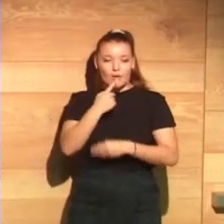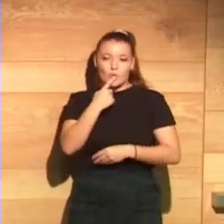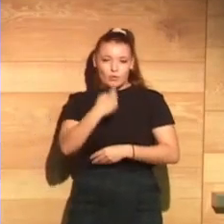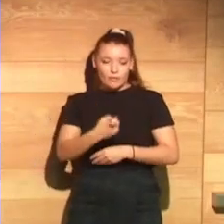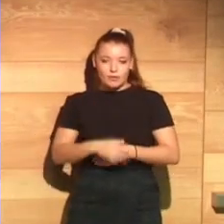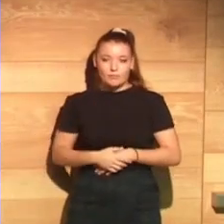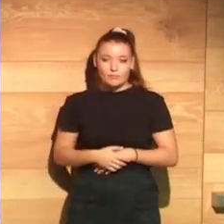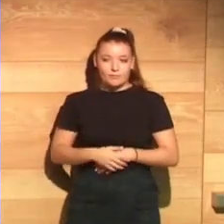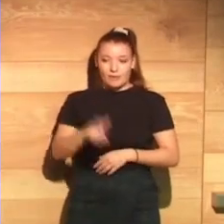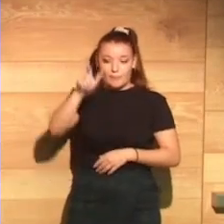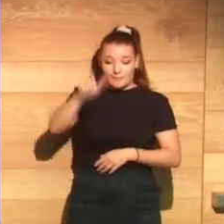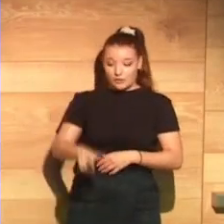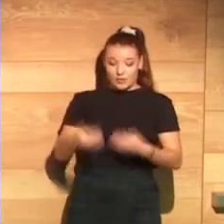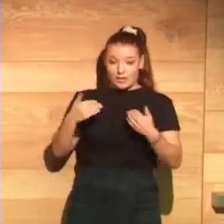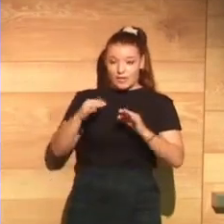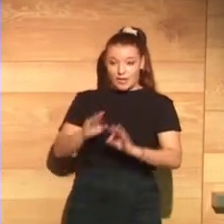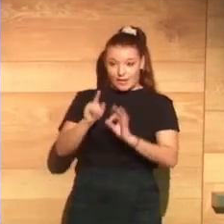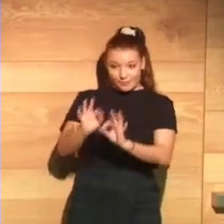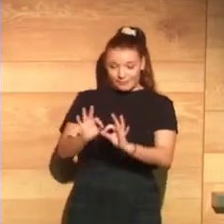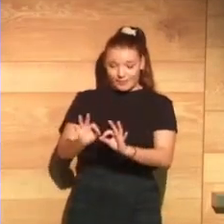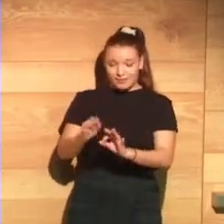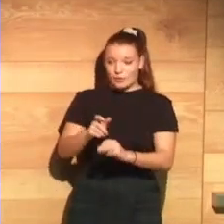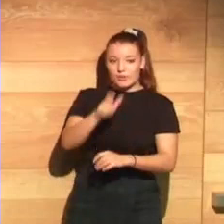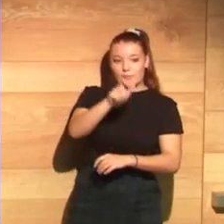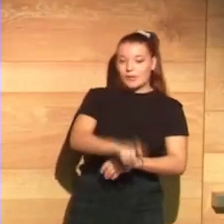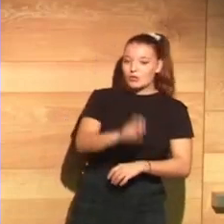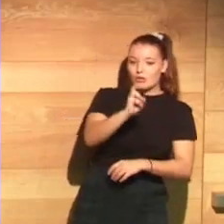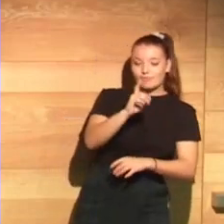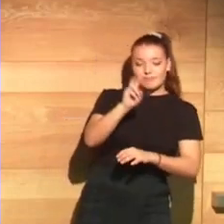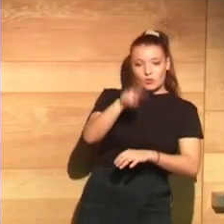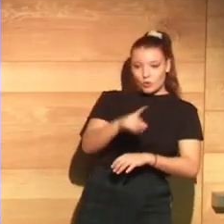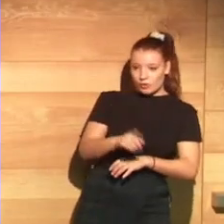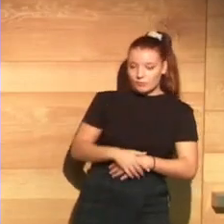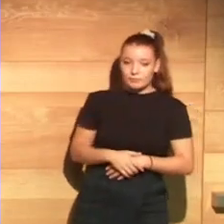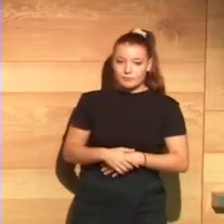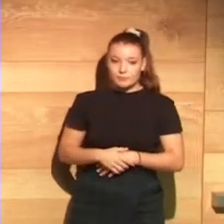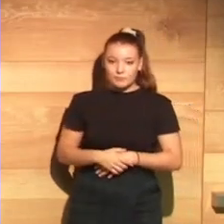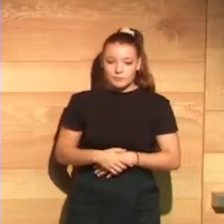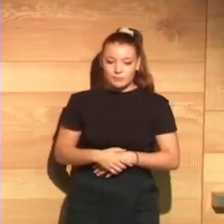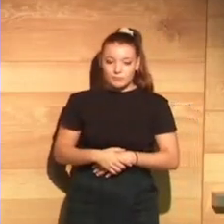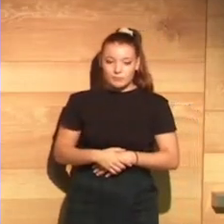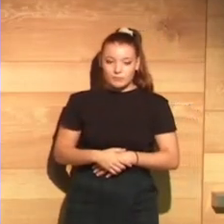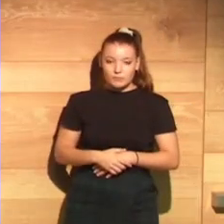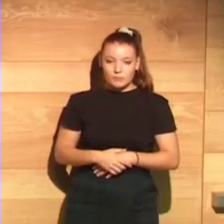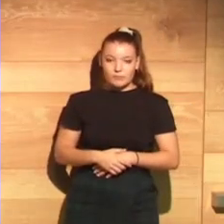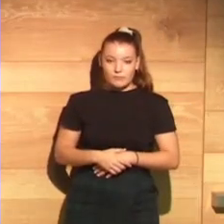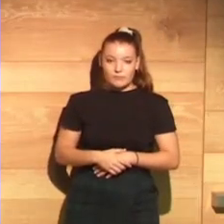como tú mismo decías, se convertía en el personaje y ya no era Norma Jean, ¿no? Y sin embargo tú sí que consigues que incluso